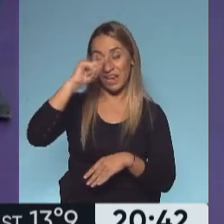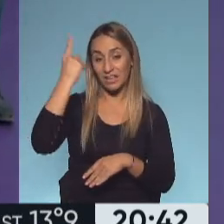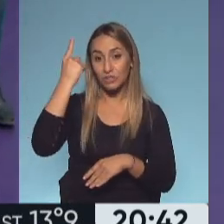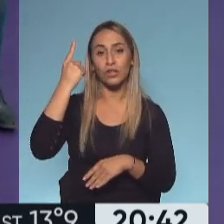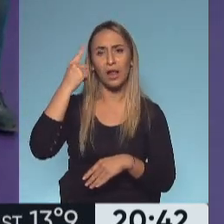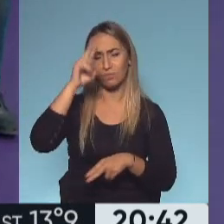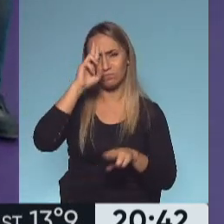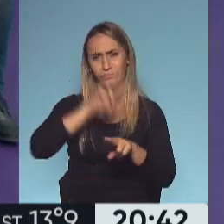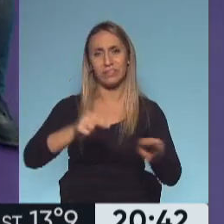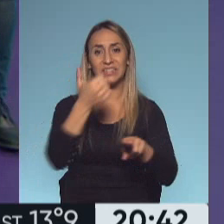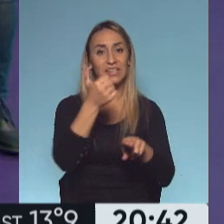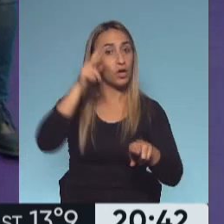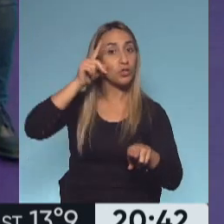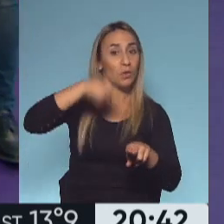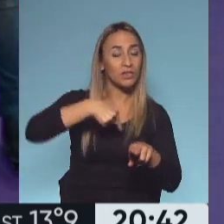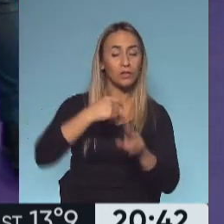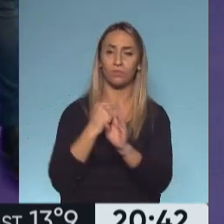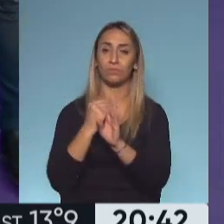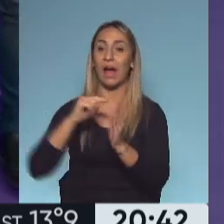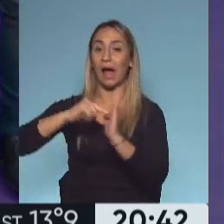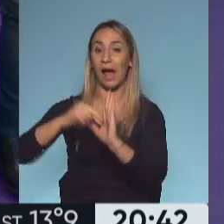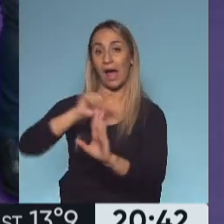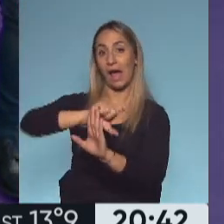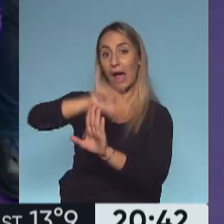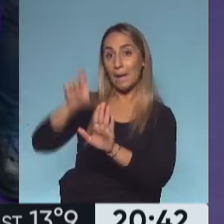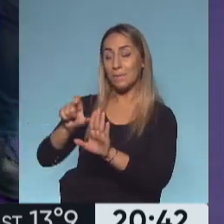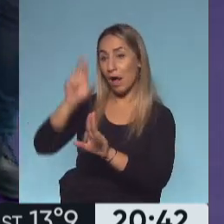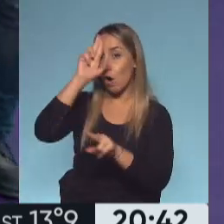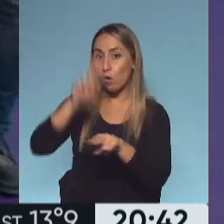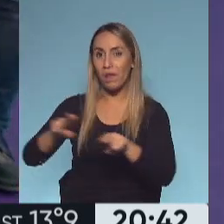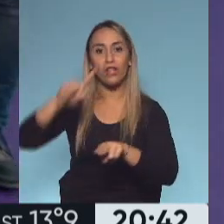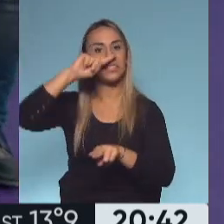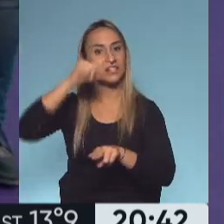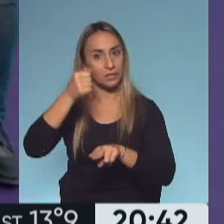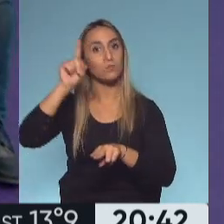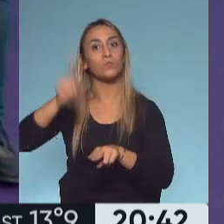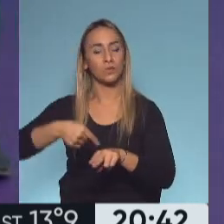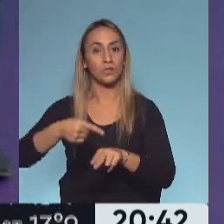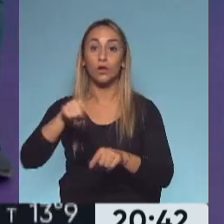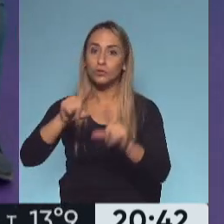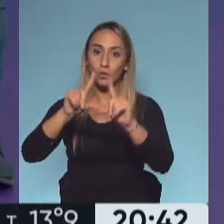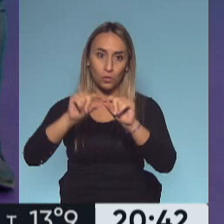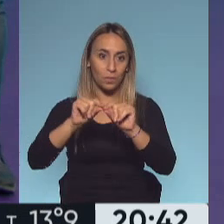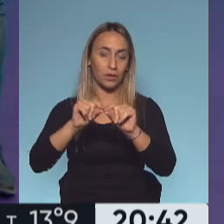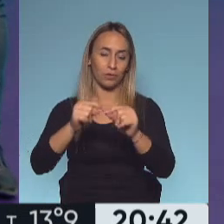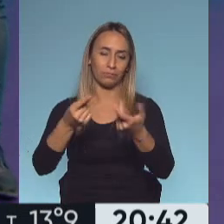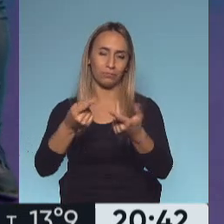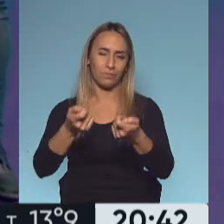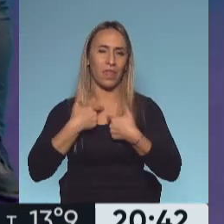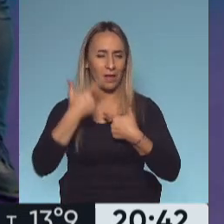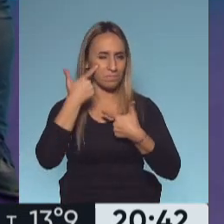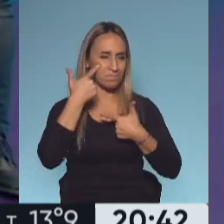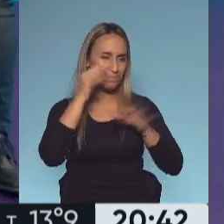ese porcentaje sube al 76%. Son los números que hay que atender diariamente, son los números que nos sirven de introducción para este